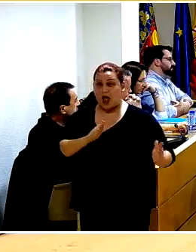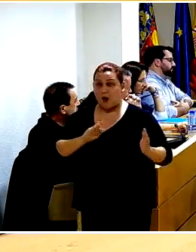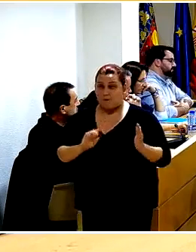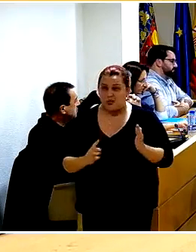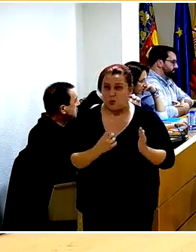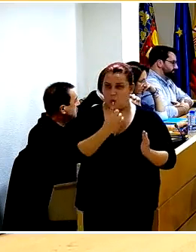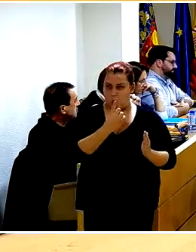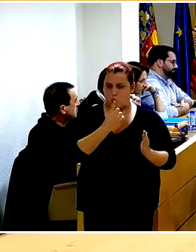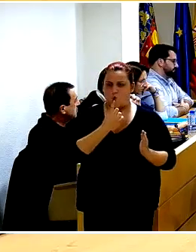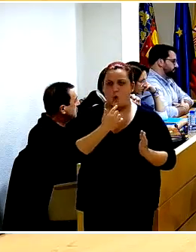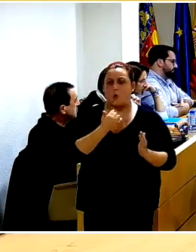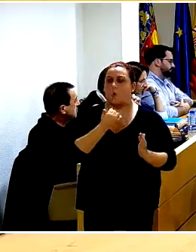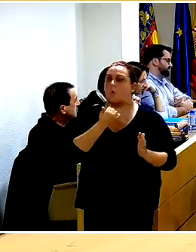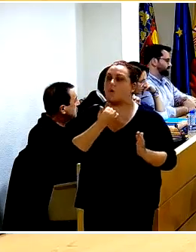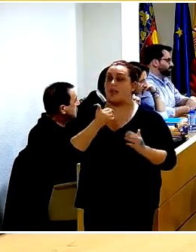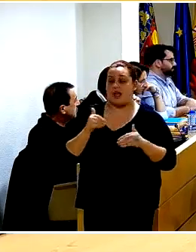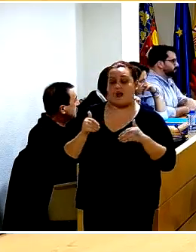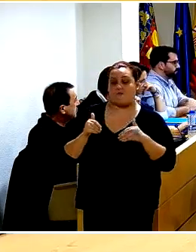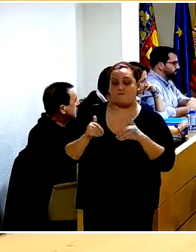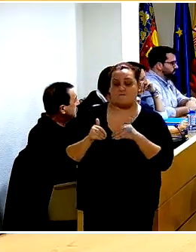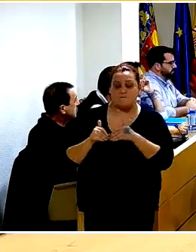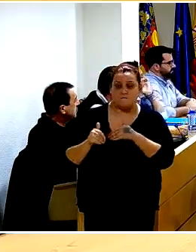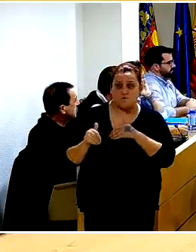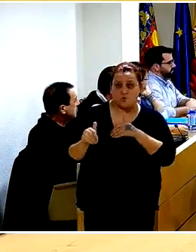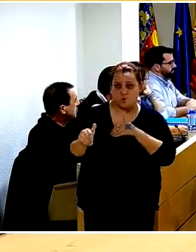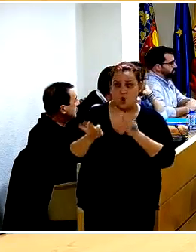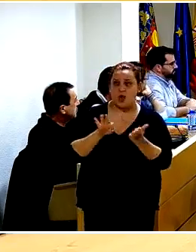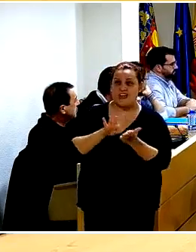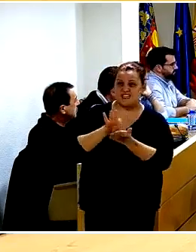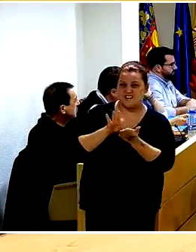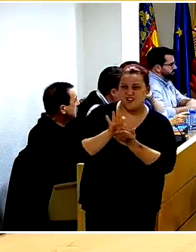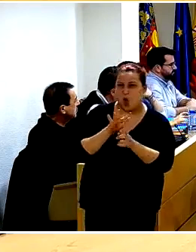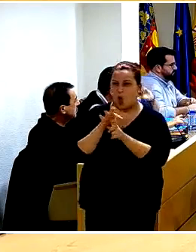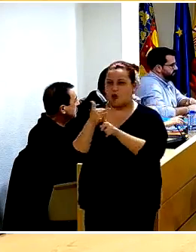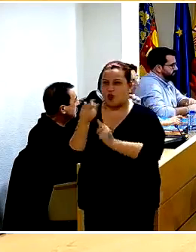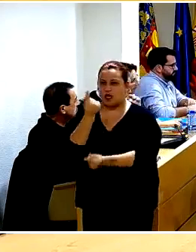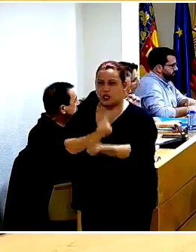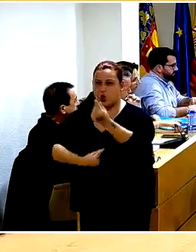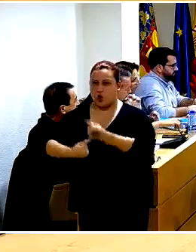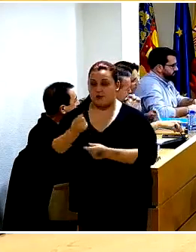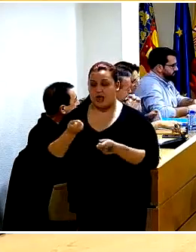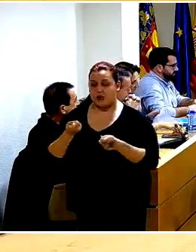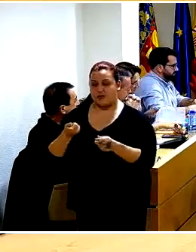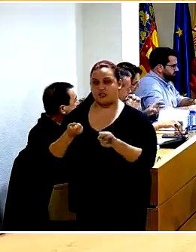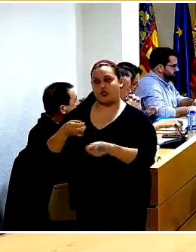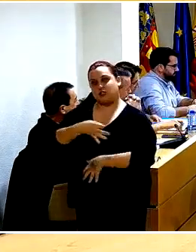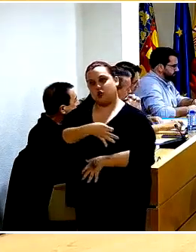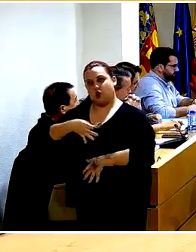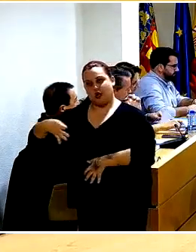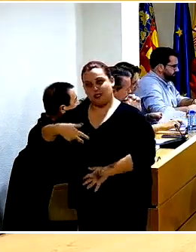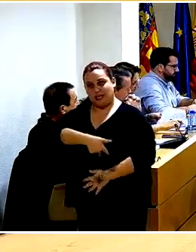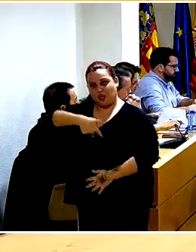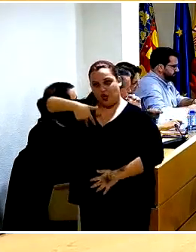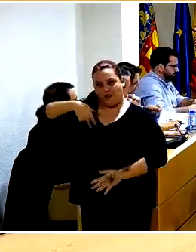que mantendría en el futuro los servicios, las condiciones económicas y la prestación adecuada en general de los